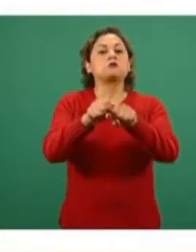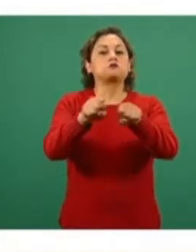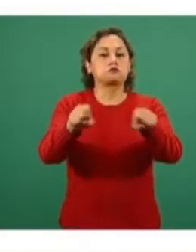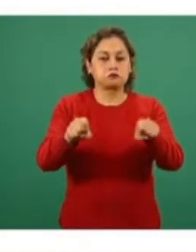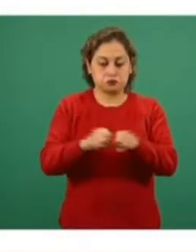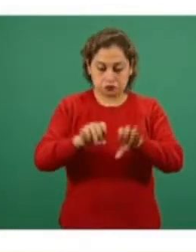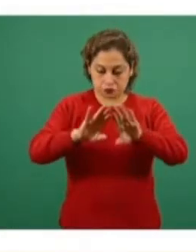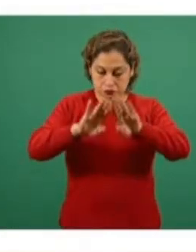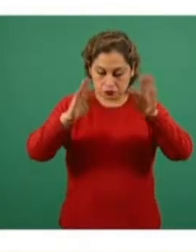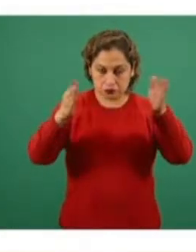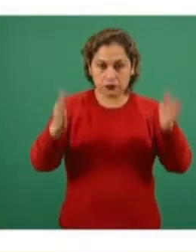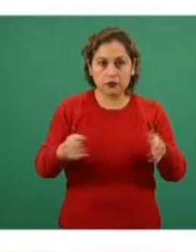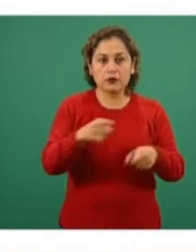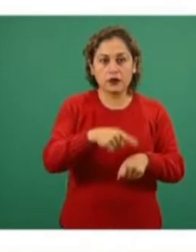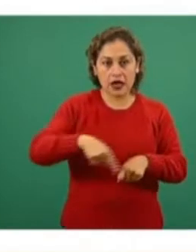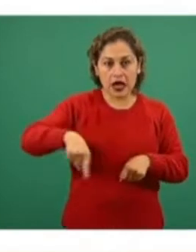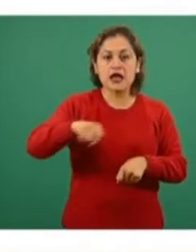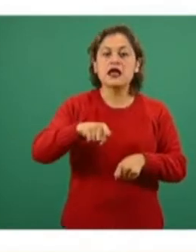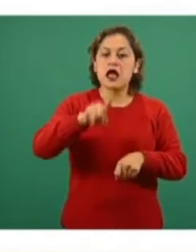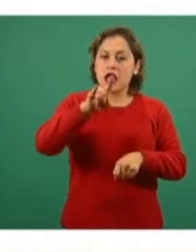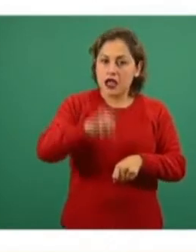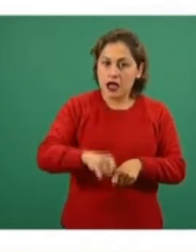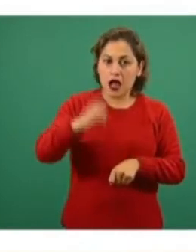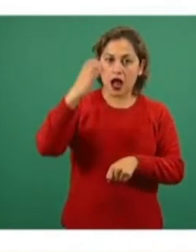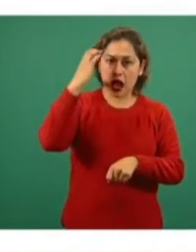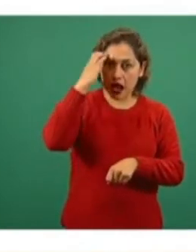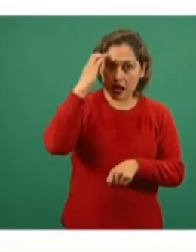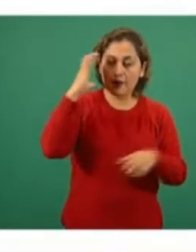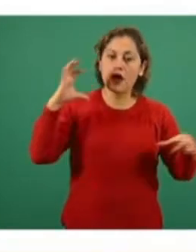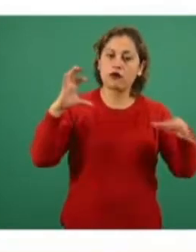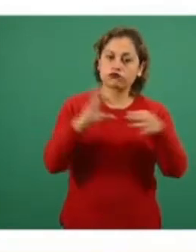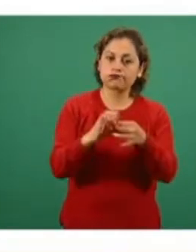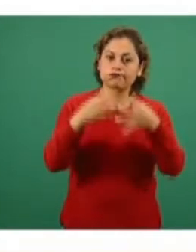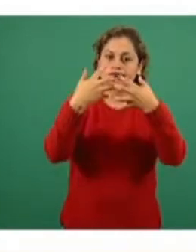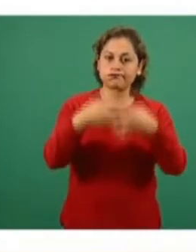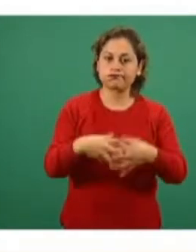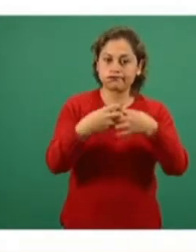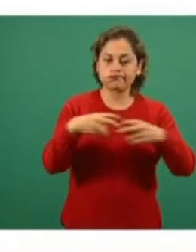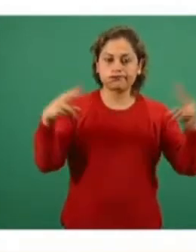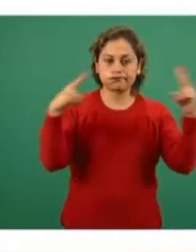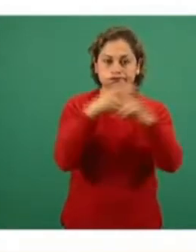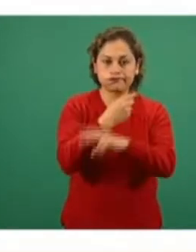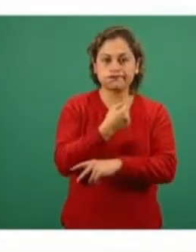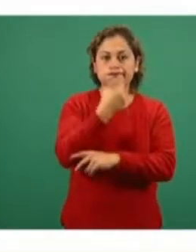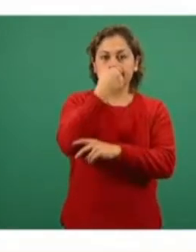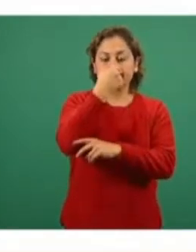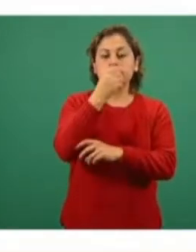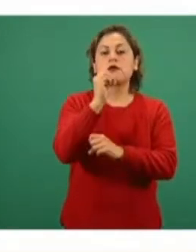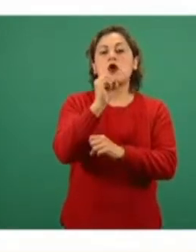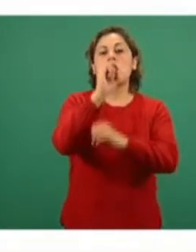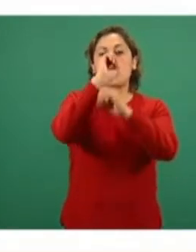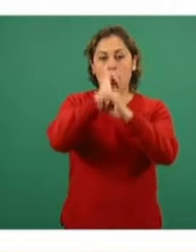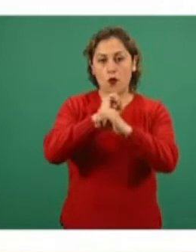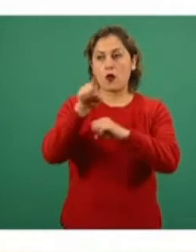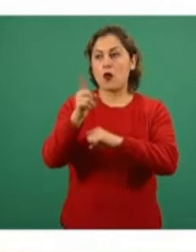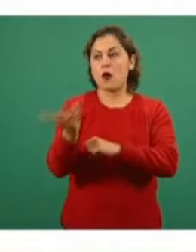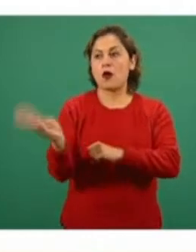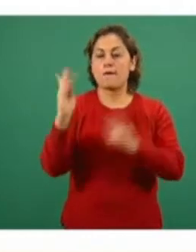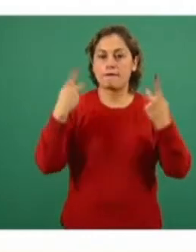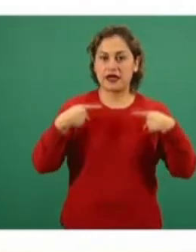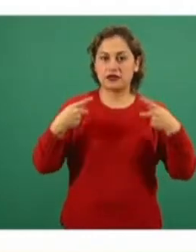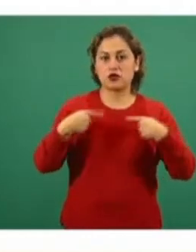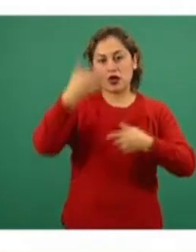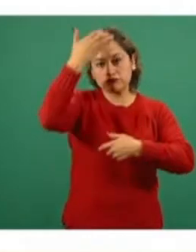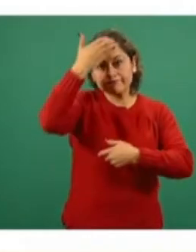de personal de salud y el equipo médico, un ventilador, monitor e insumos para la atención de pacientes críticos.